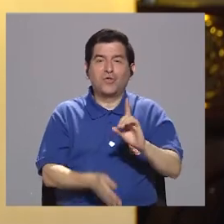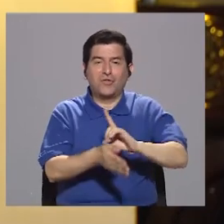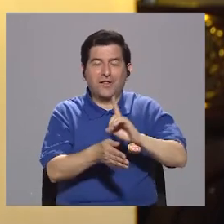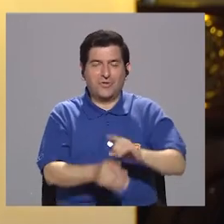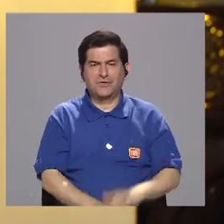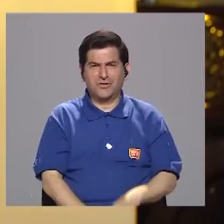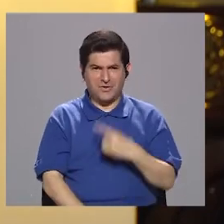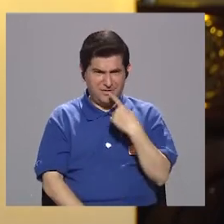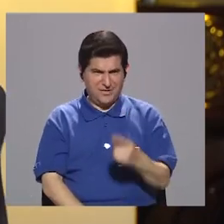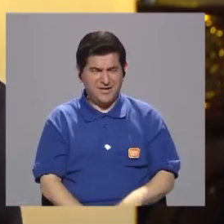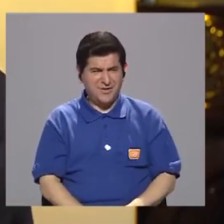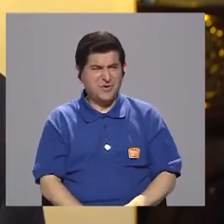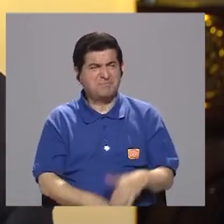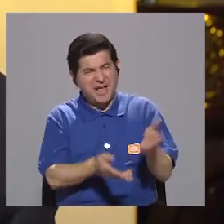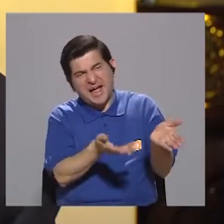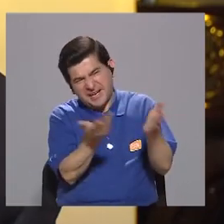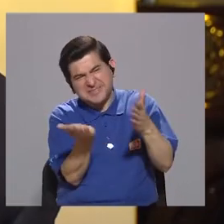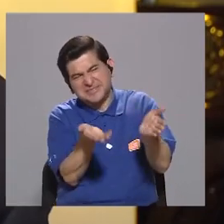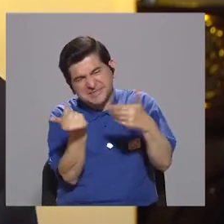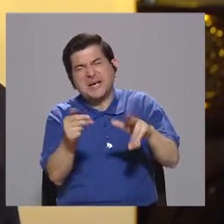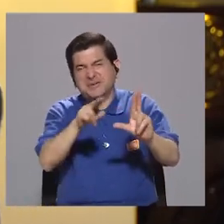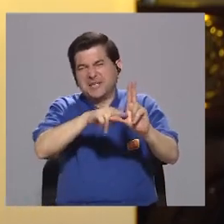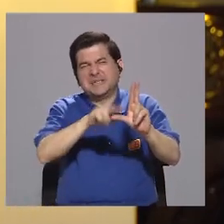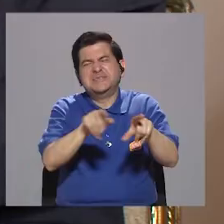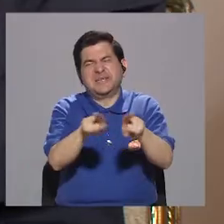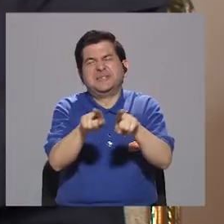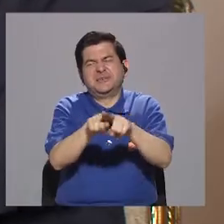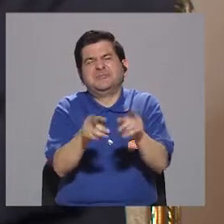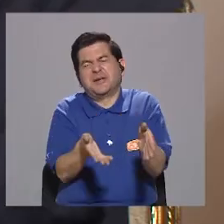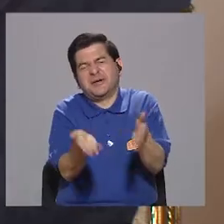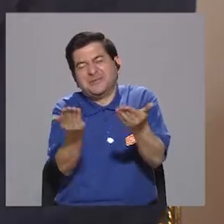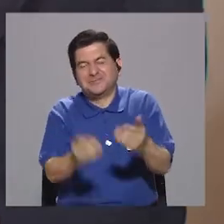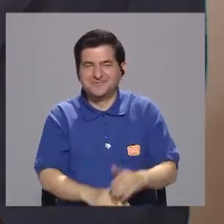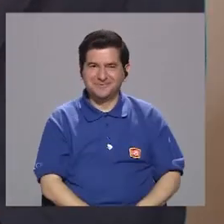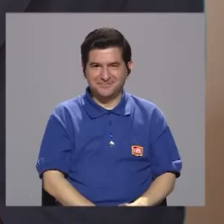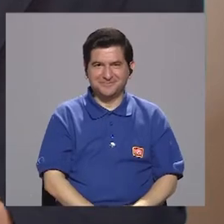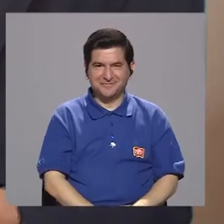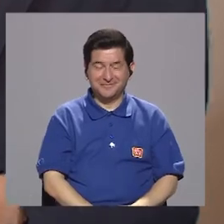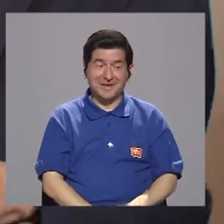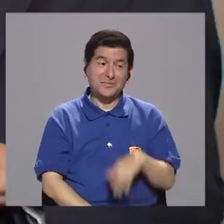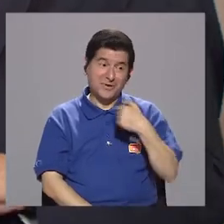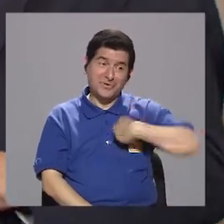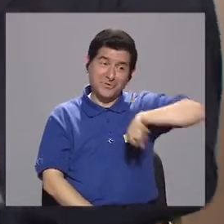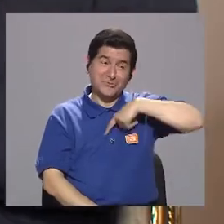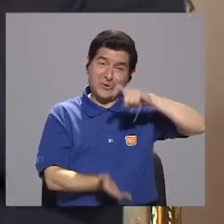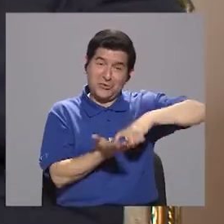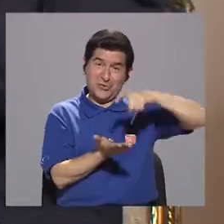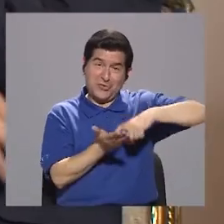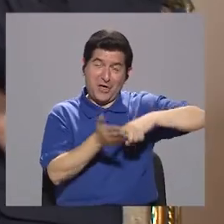el doctor nos dijo, llévense la sillita. Así es que te debemos la sillita.